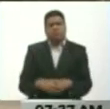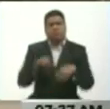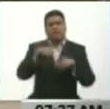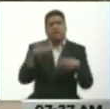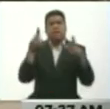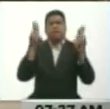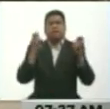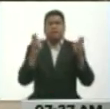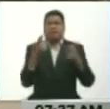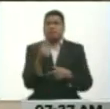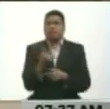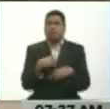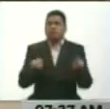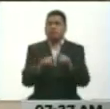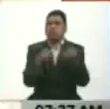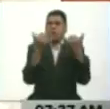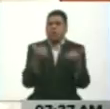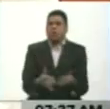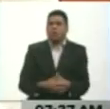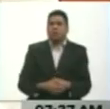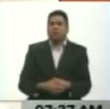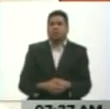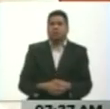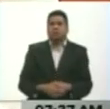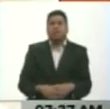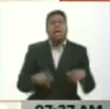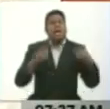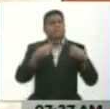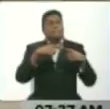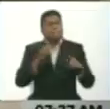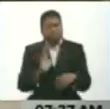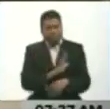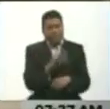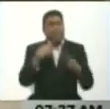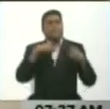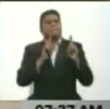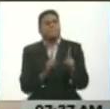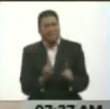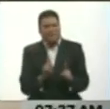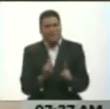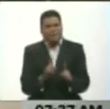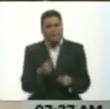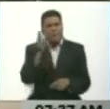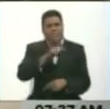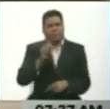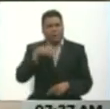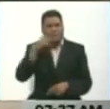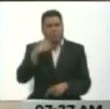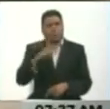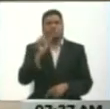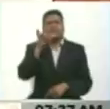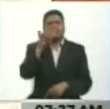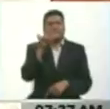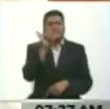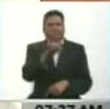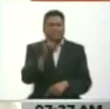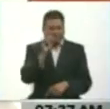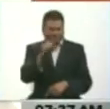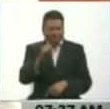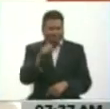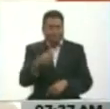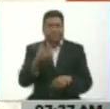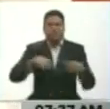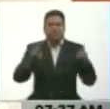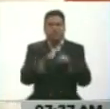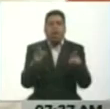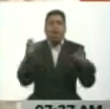económico es el mismo. ¿Cómo? ¿Qué mensaje se le da? Pero los actores políticos sí son los mismos. ¿Qué mensaje se le da a esa población? Los actores políticos son en la misma Acción Democrática, el mismo COPEI,